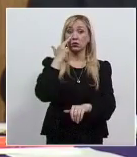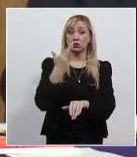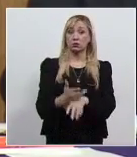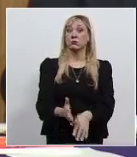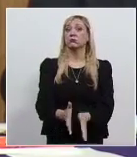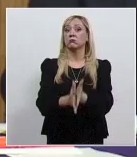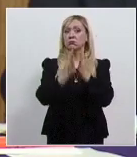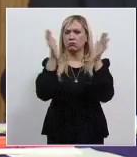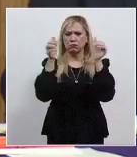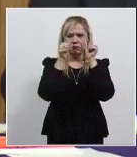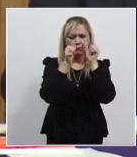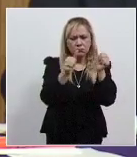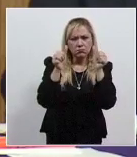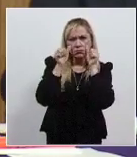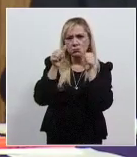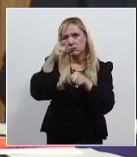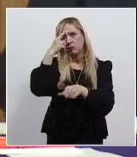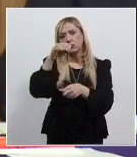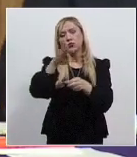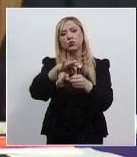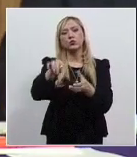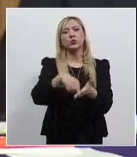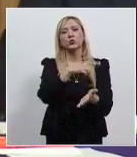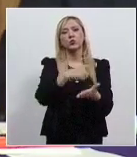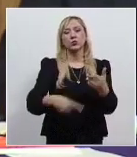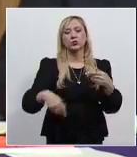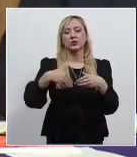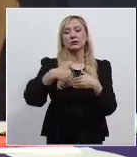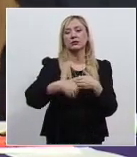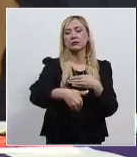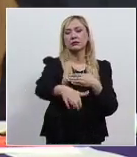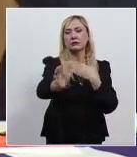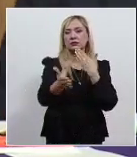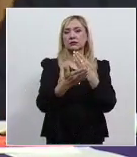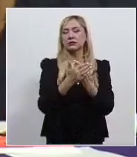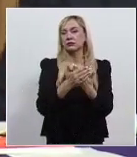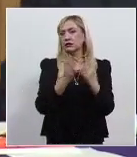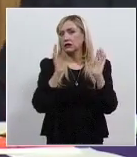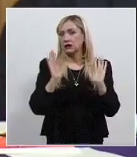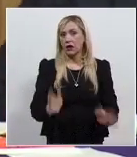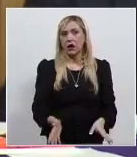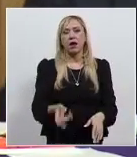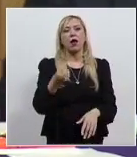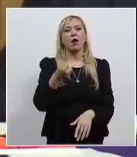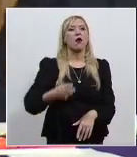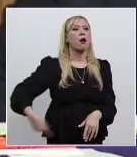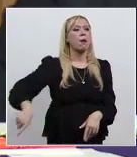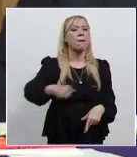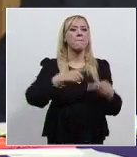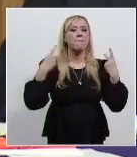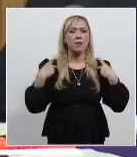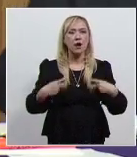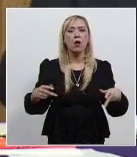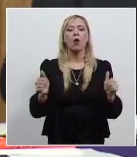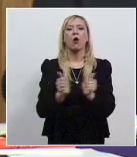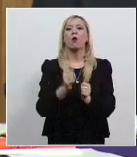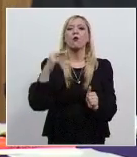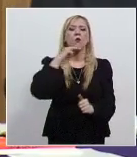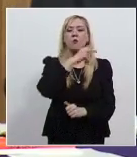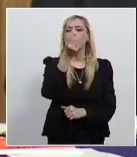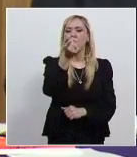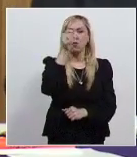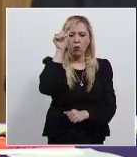responsabilidad en el proceso electoral en curso, garantizando a la sociedad imparcialidad, expeditez